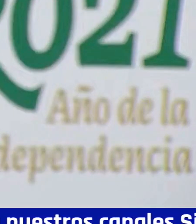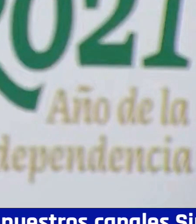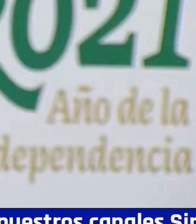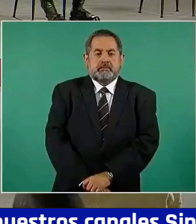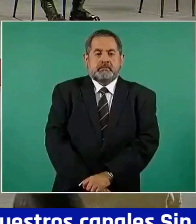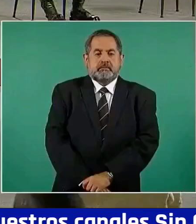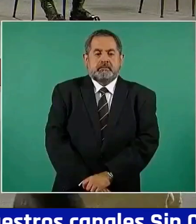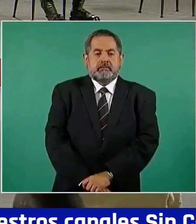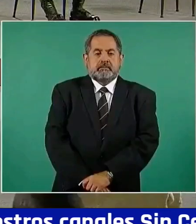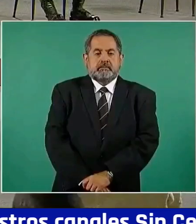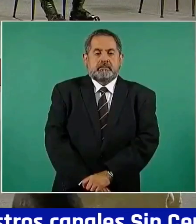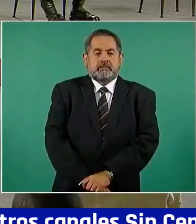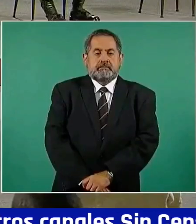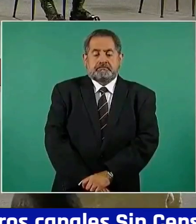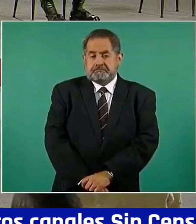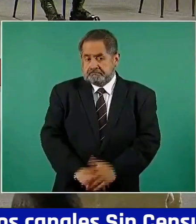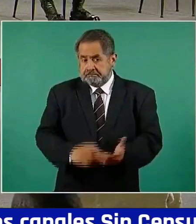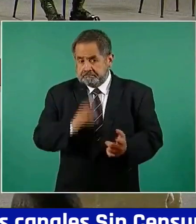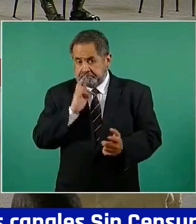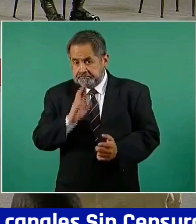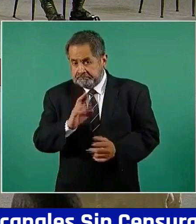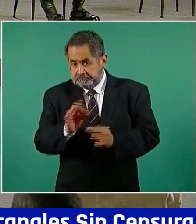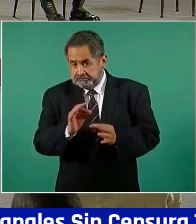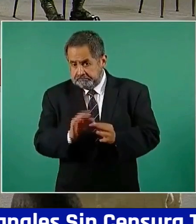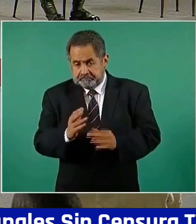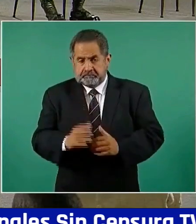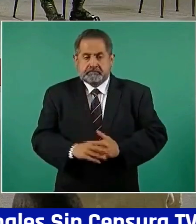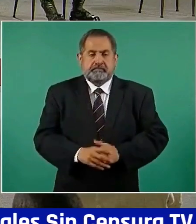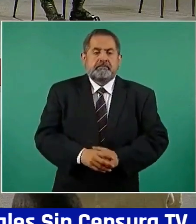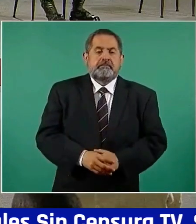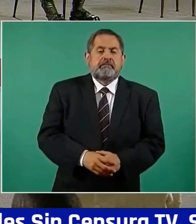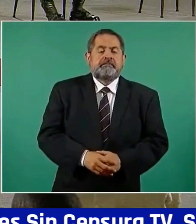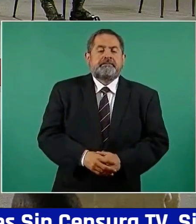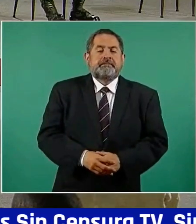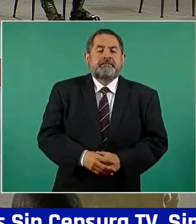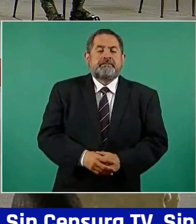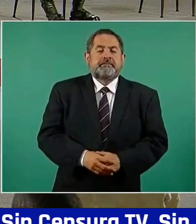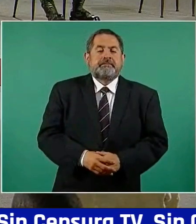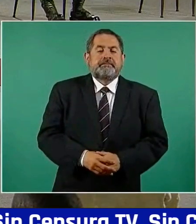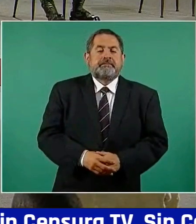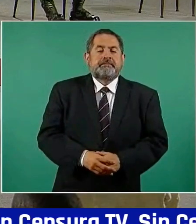Valle de México. No sé si eso conteste su pregunta. Gracias. Gracias.